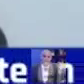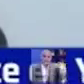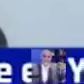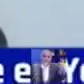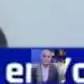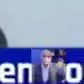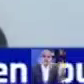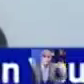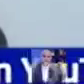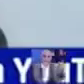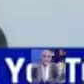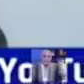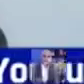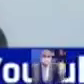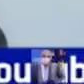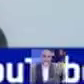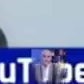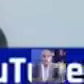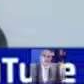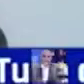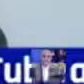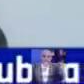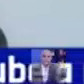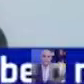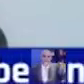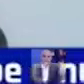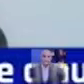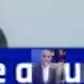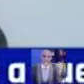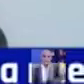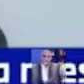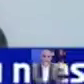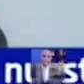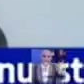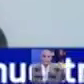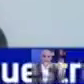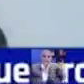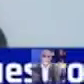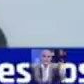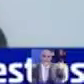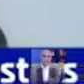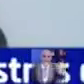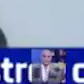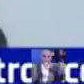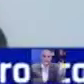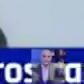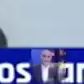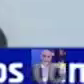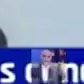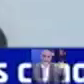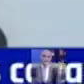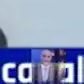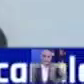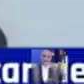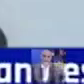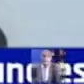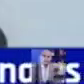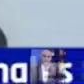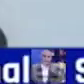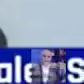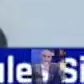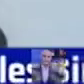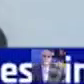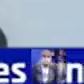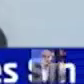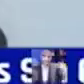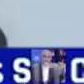muy sentadito también a Chucho Silva Herzog Márquez, vemos ahí a todos estos personajes